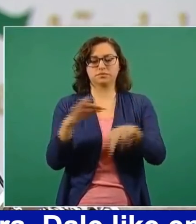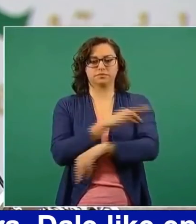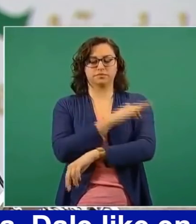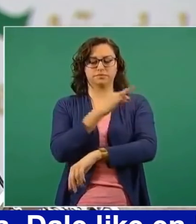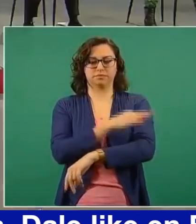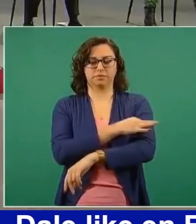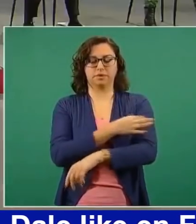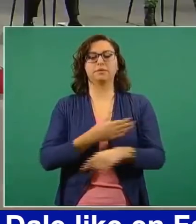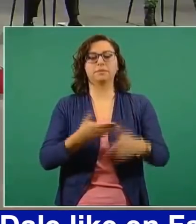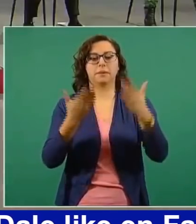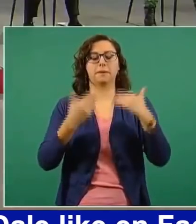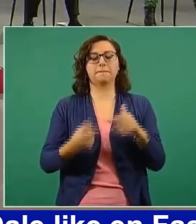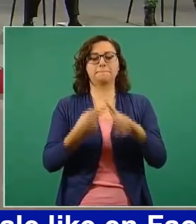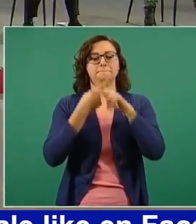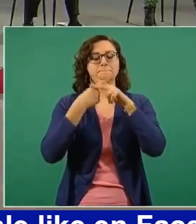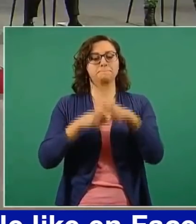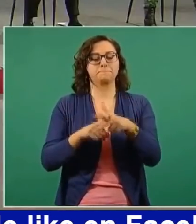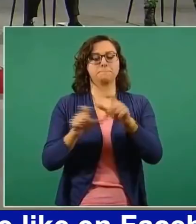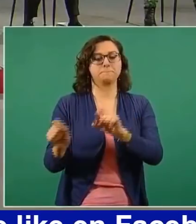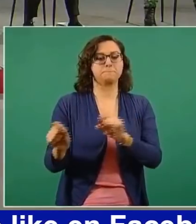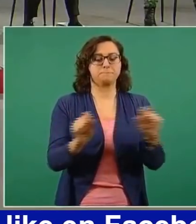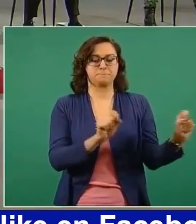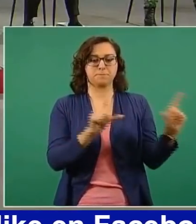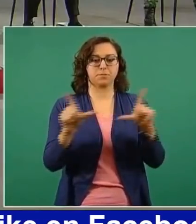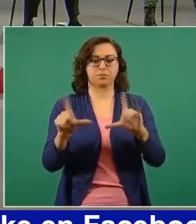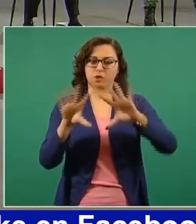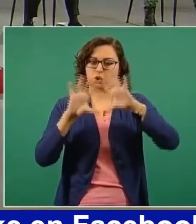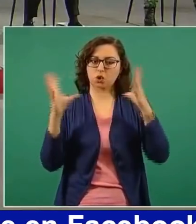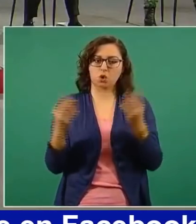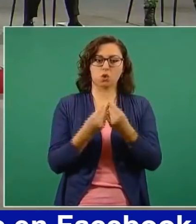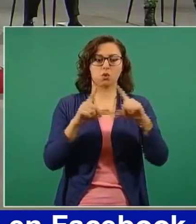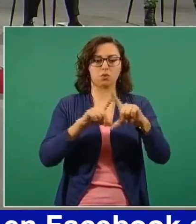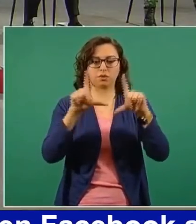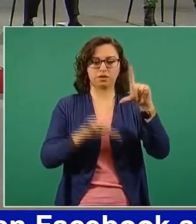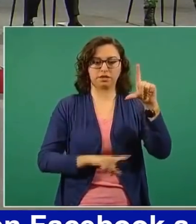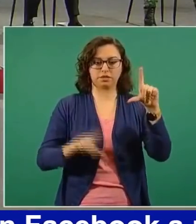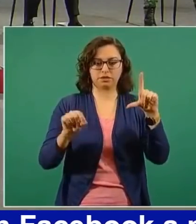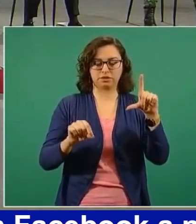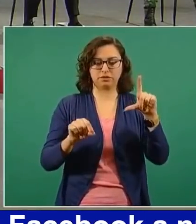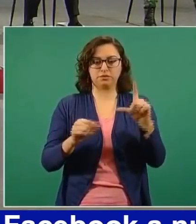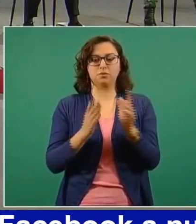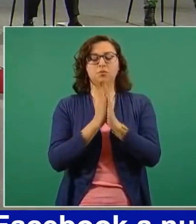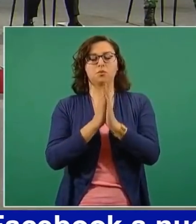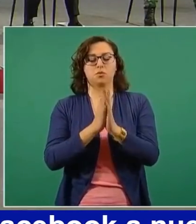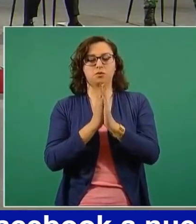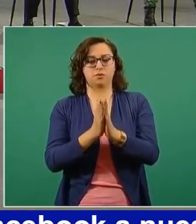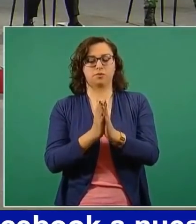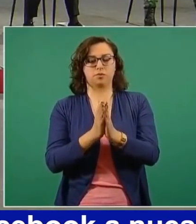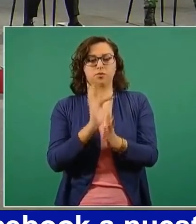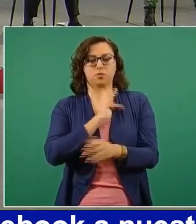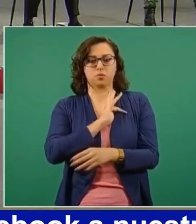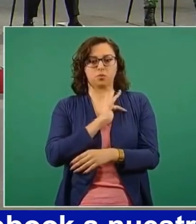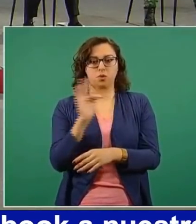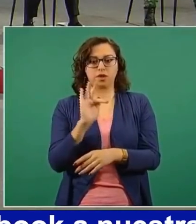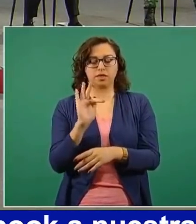vamos a ver entonces primero la presentación panorámica y en su momento les pido si ponen